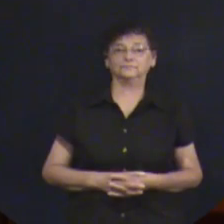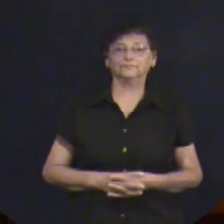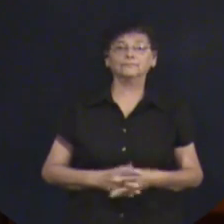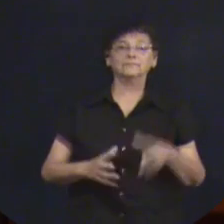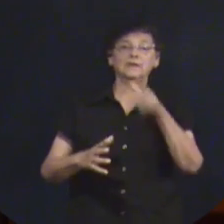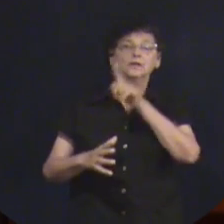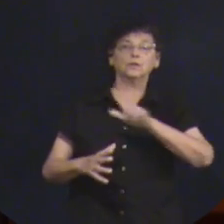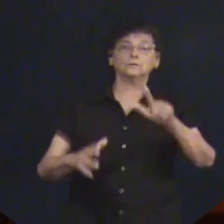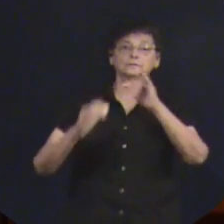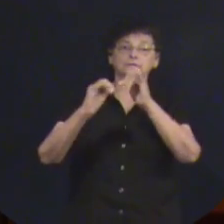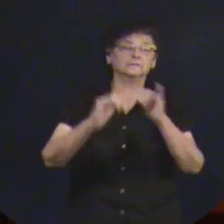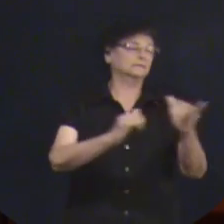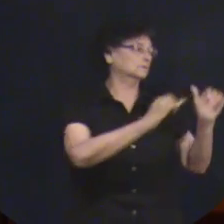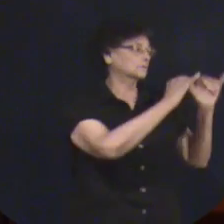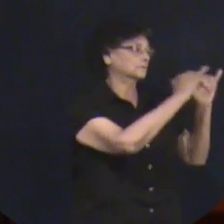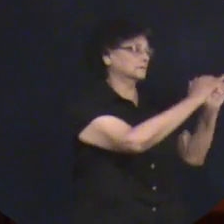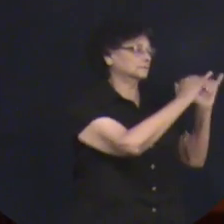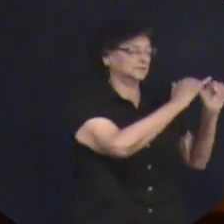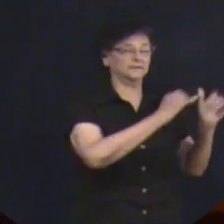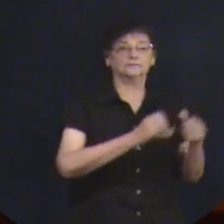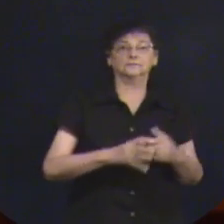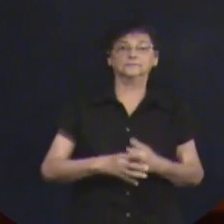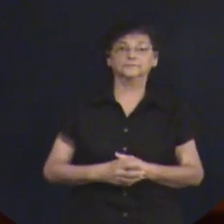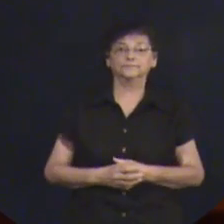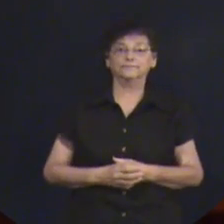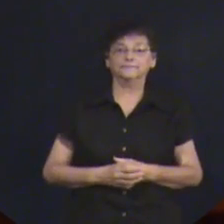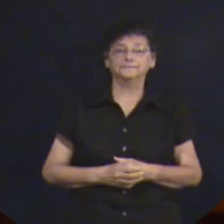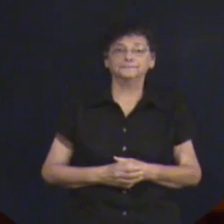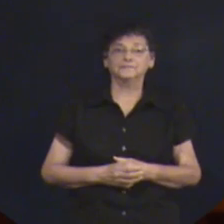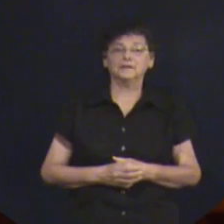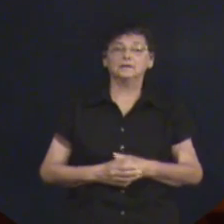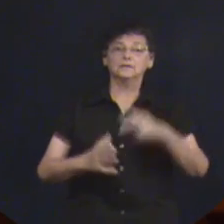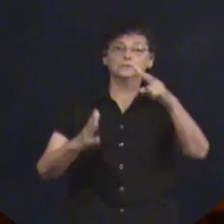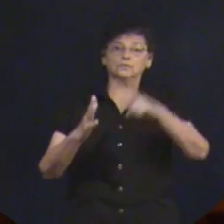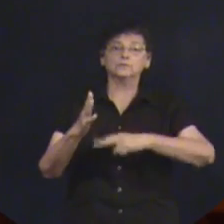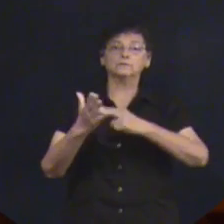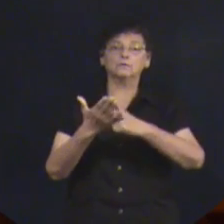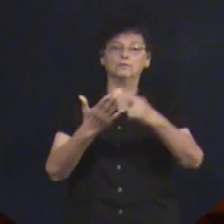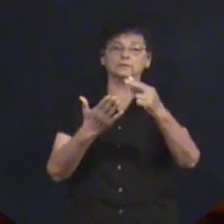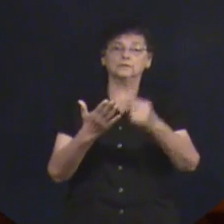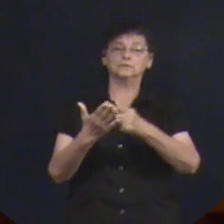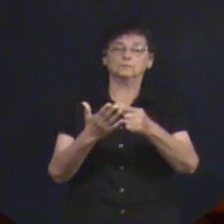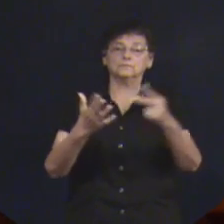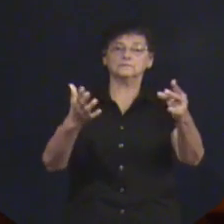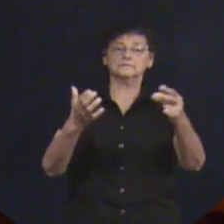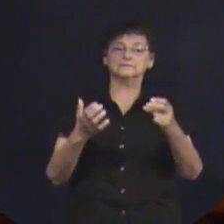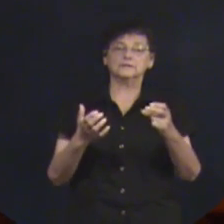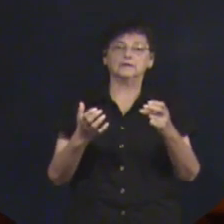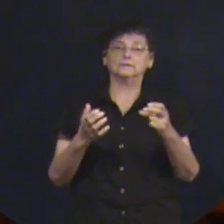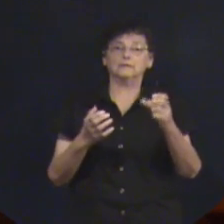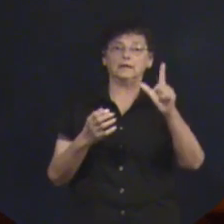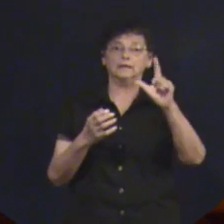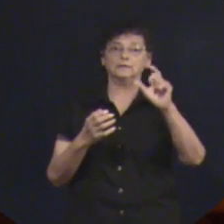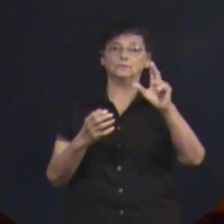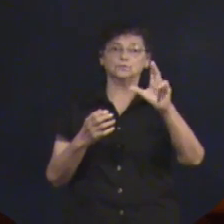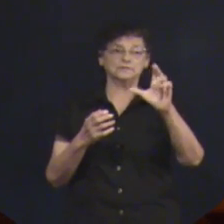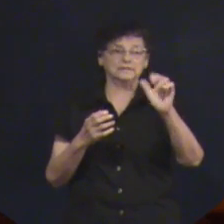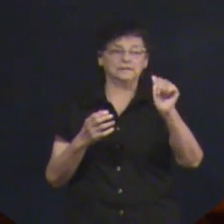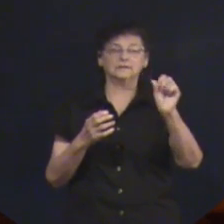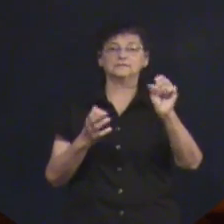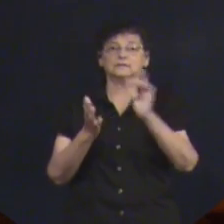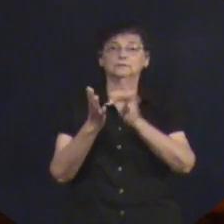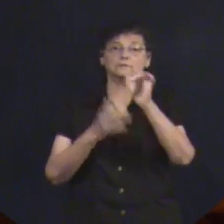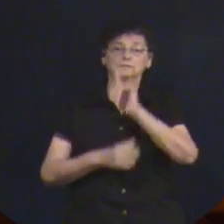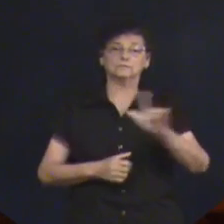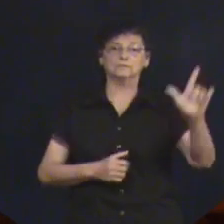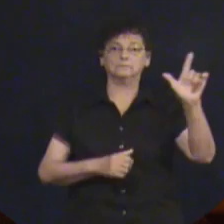Señor. El Señor esté con ustedes. Y con su espíritu. Lectura del Santo Evangelio según San Lucas. Gloria a